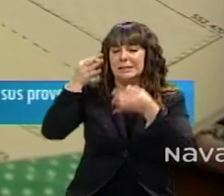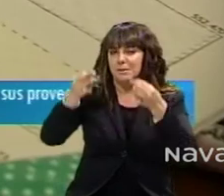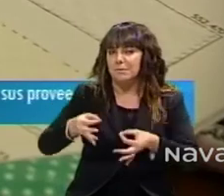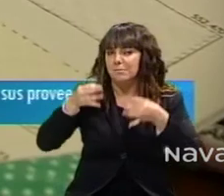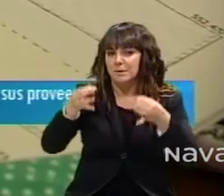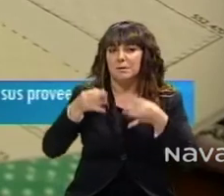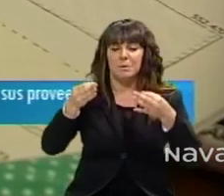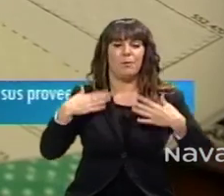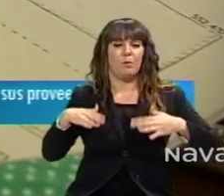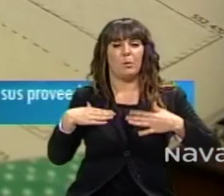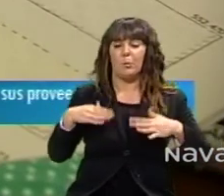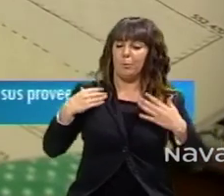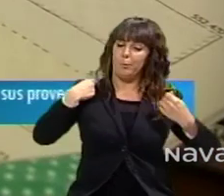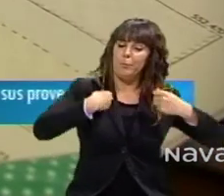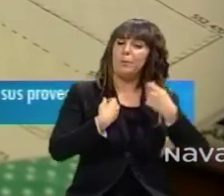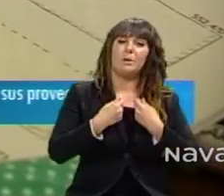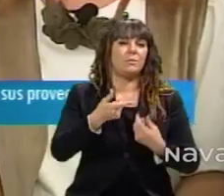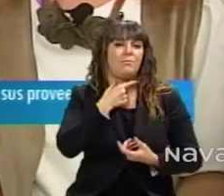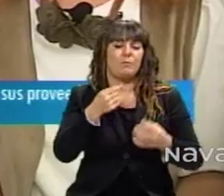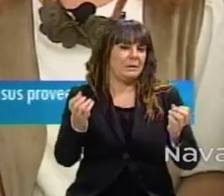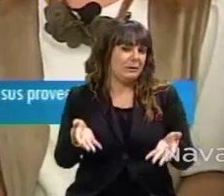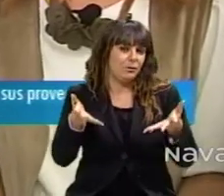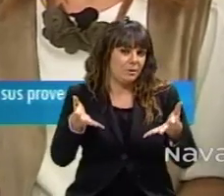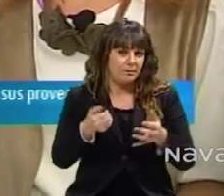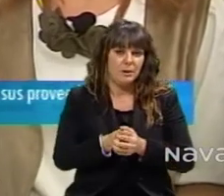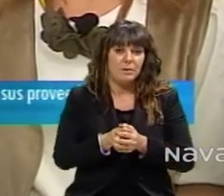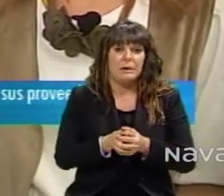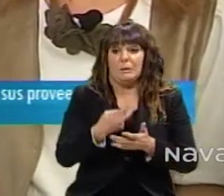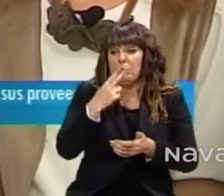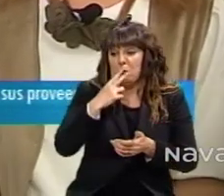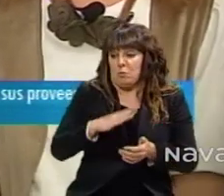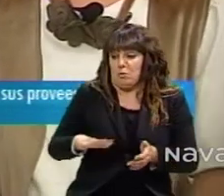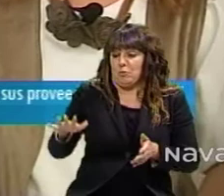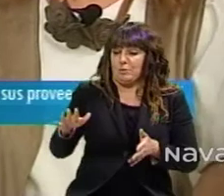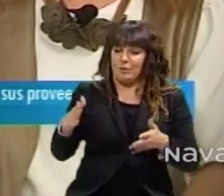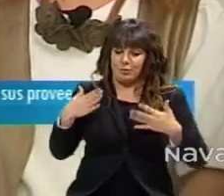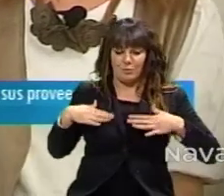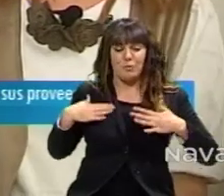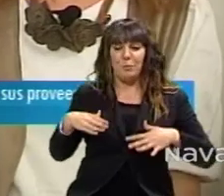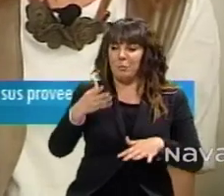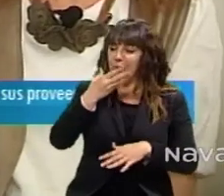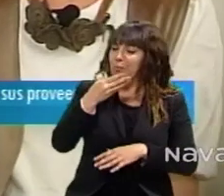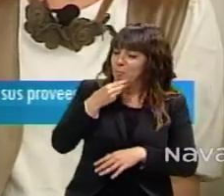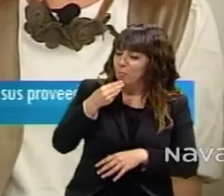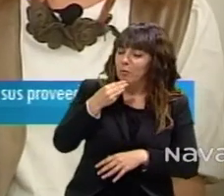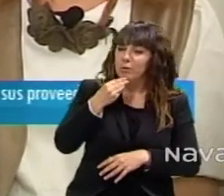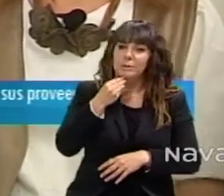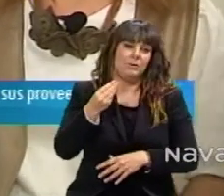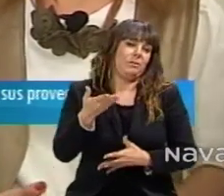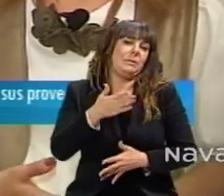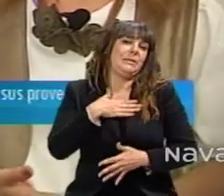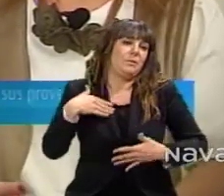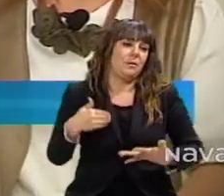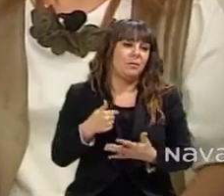Y bueno y sobre todo con los niños pues también la verdad es que siempre lo miras menos, te hace ilusión que vayan guapos. Y entonces a mí me está resultando muy